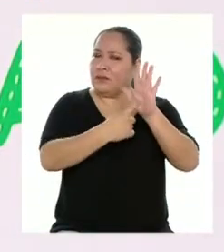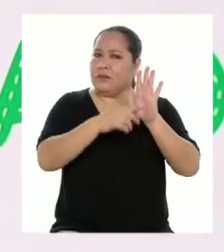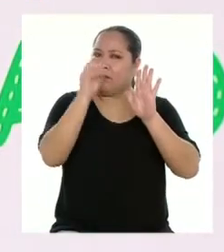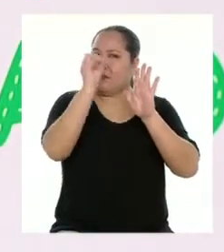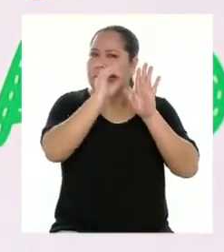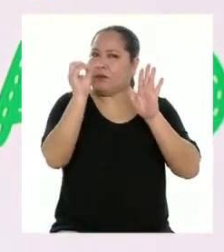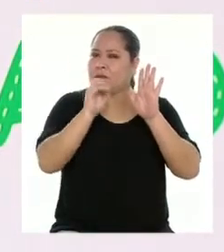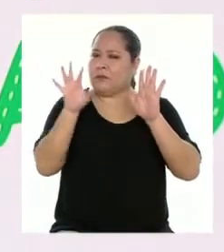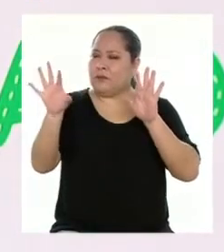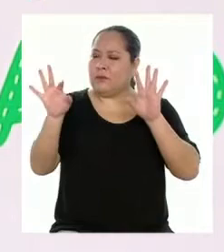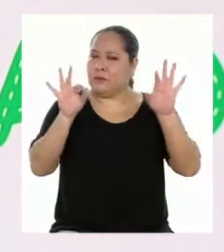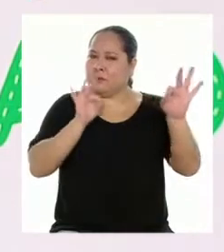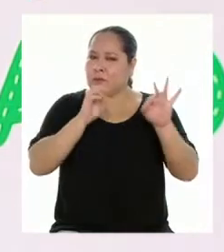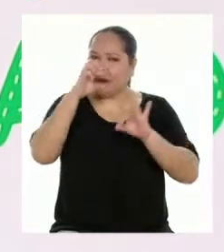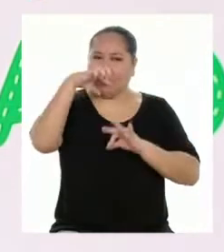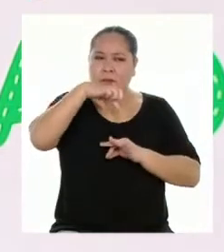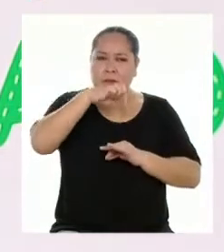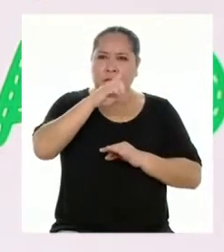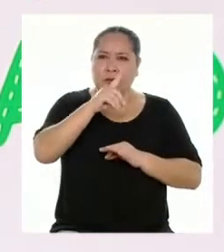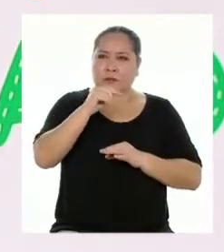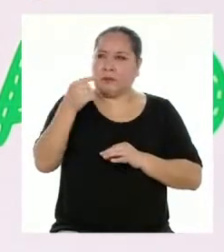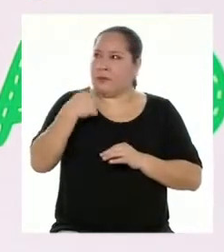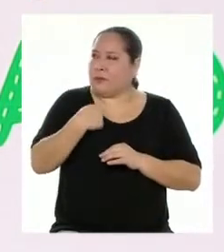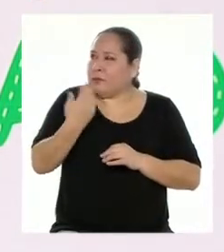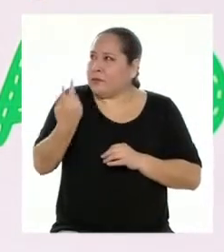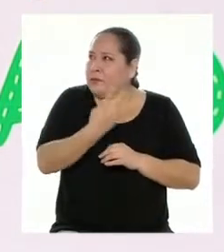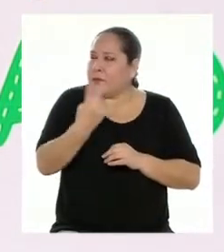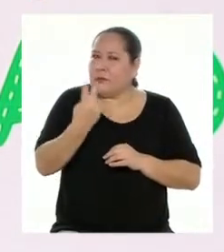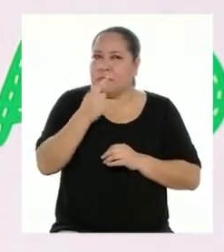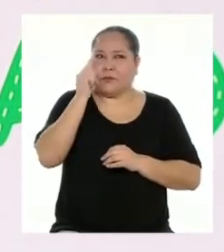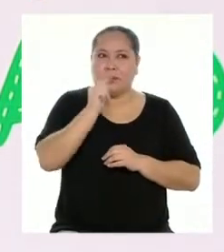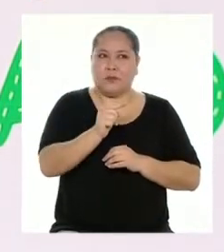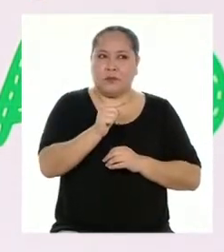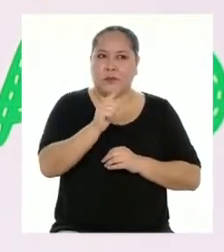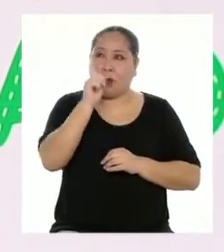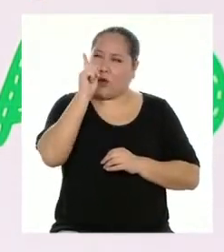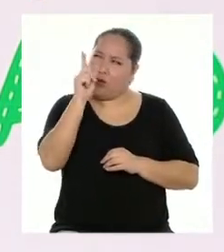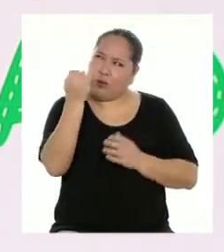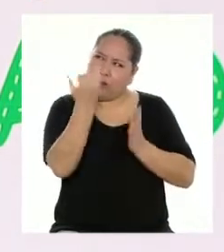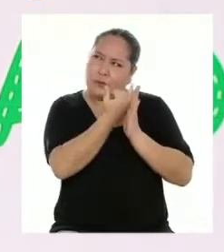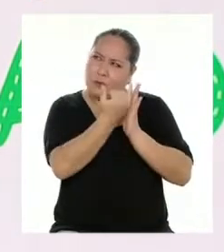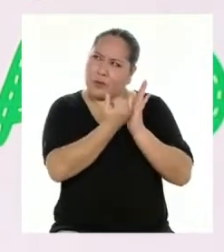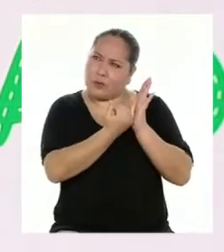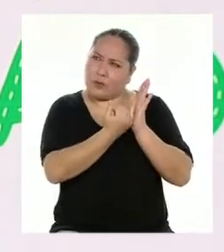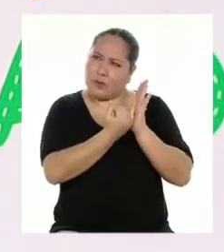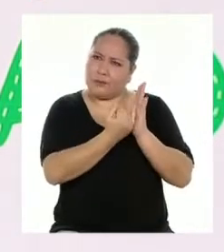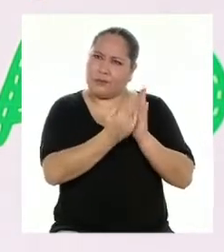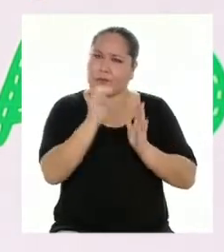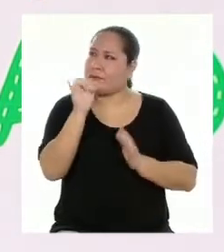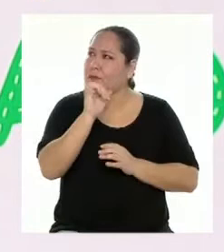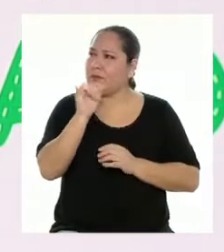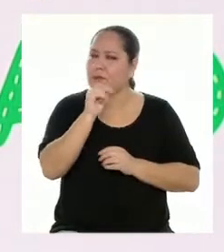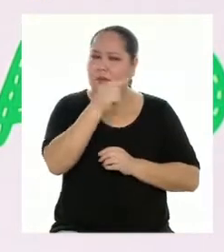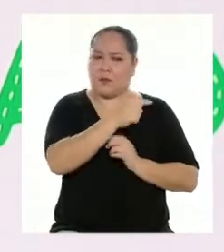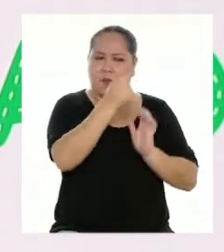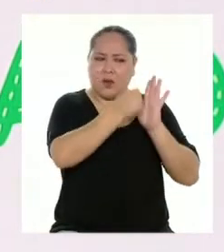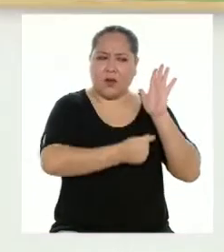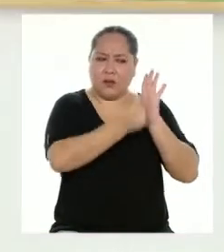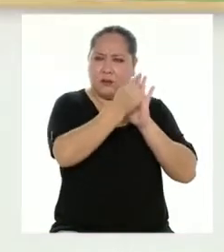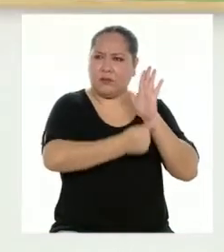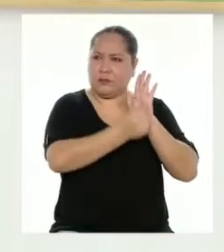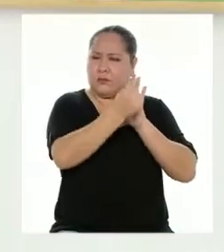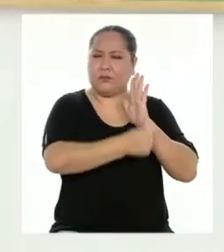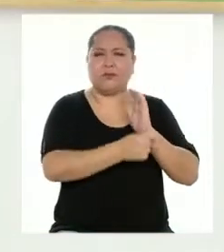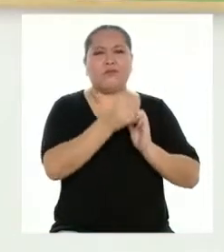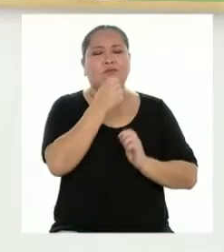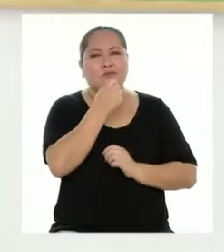porcentajes obtenidos por Pedro, Carlos y por mí en un mismo diagrama circular, así como con las frecuencias absolutas.